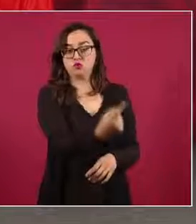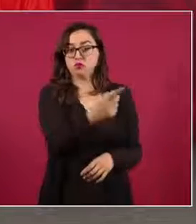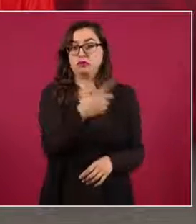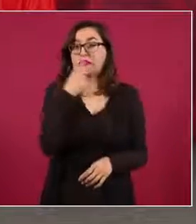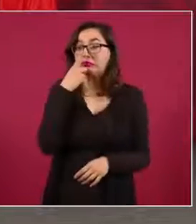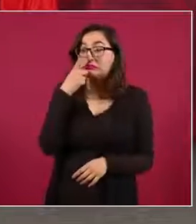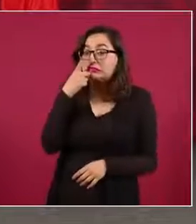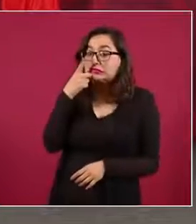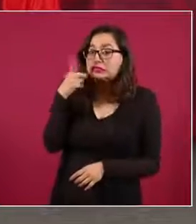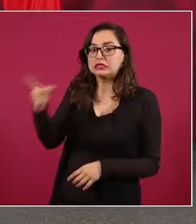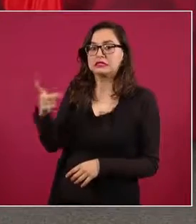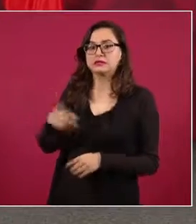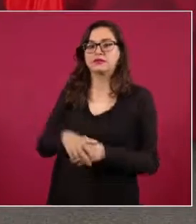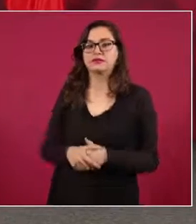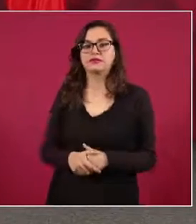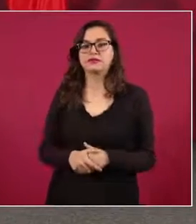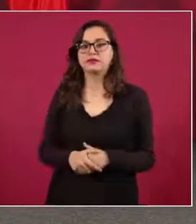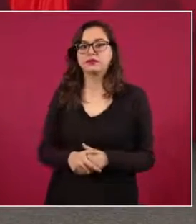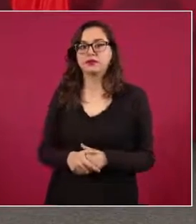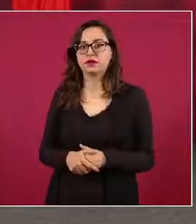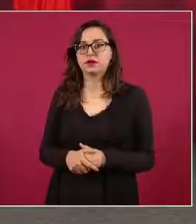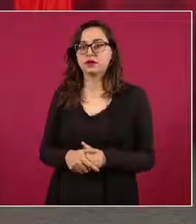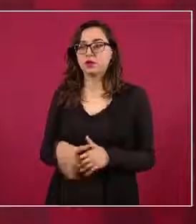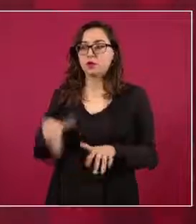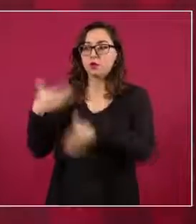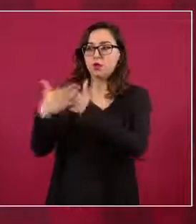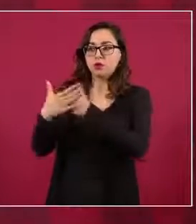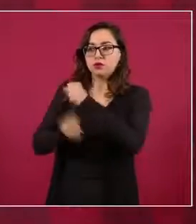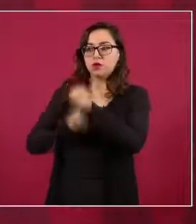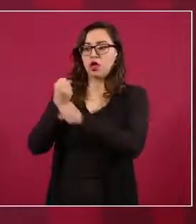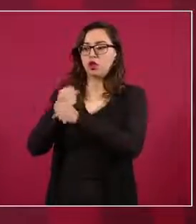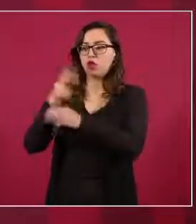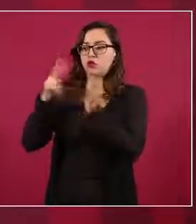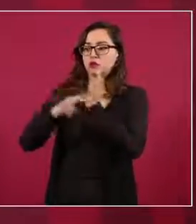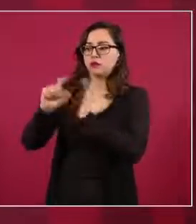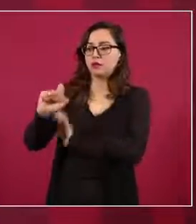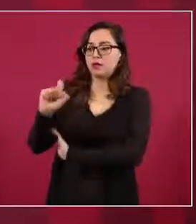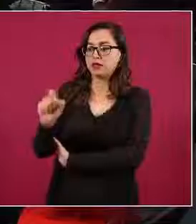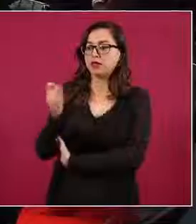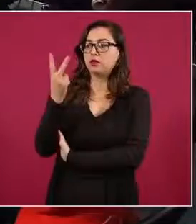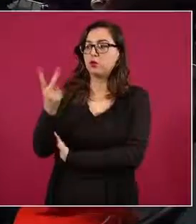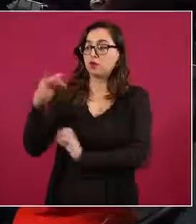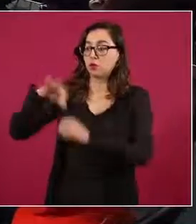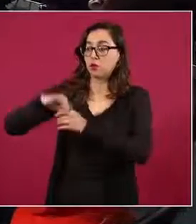no triunfen en el 24, o